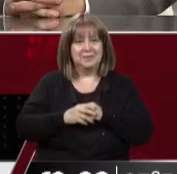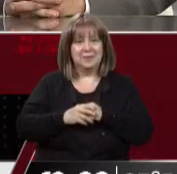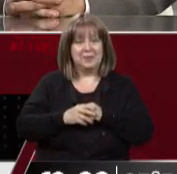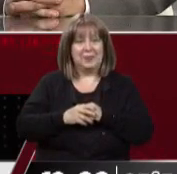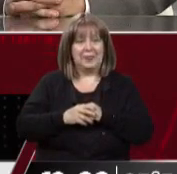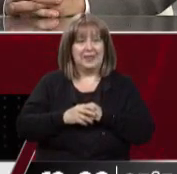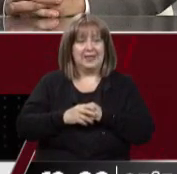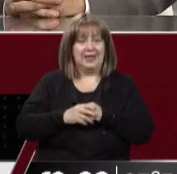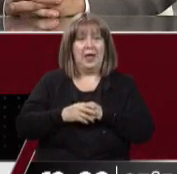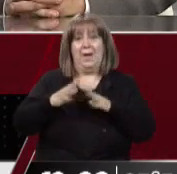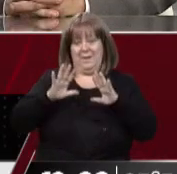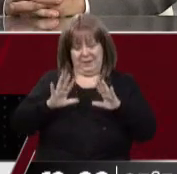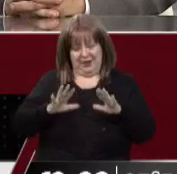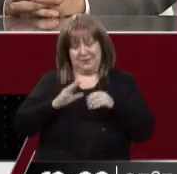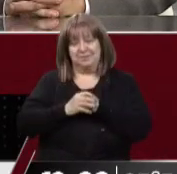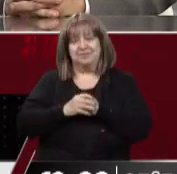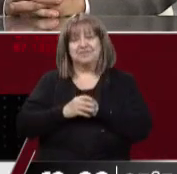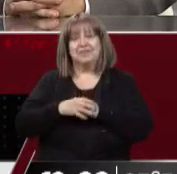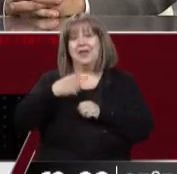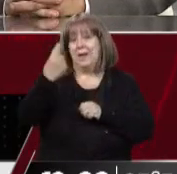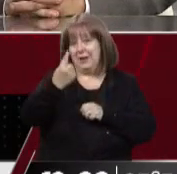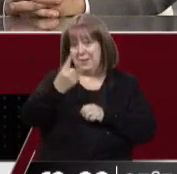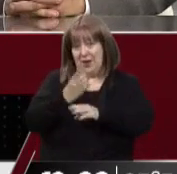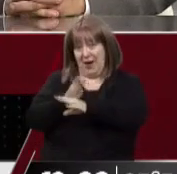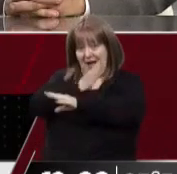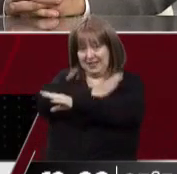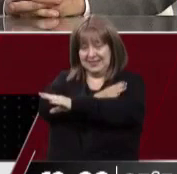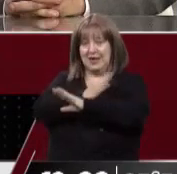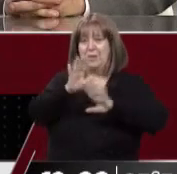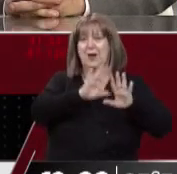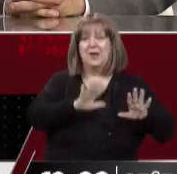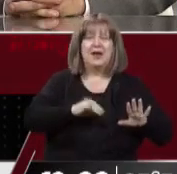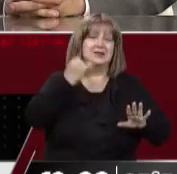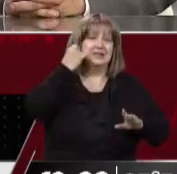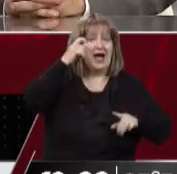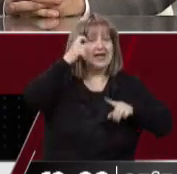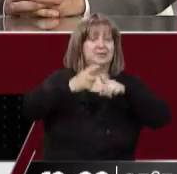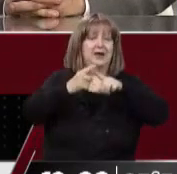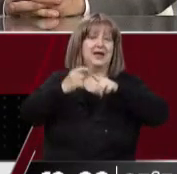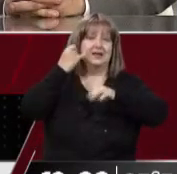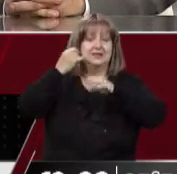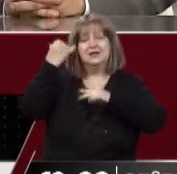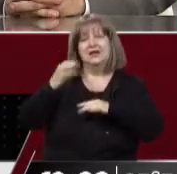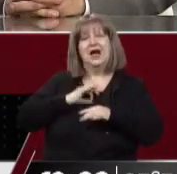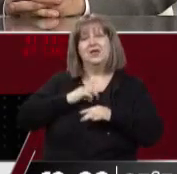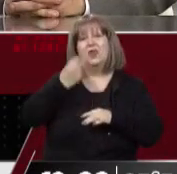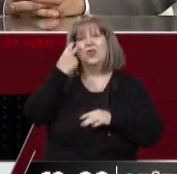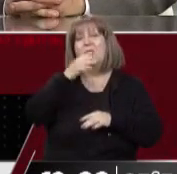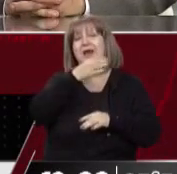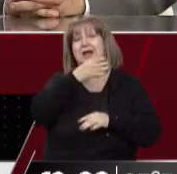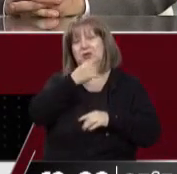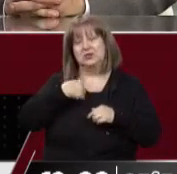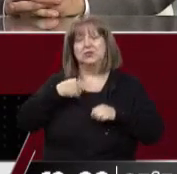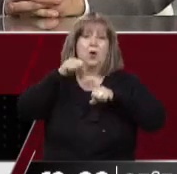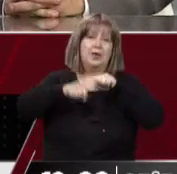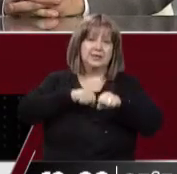Bueno, primero, en los preparativos, sí, yo tenía un poco de experiencia, ya vengo haciendo estos viajes desde 2014, viajo